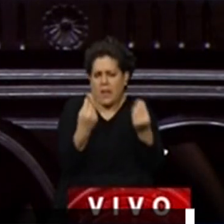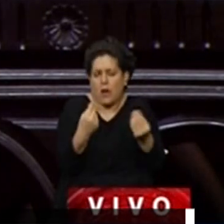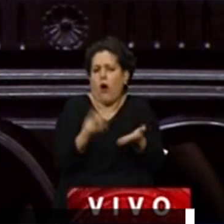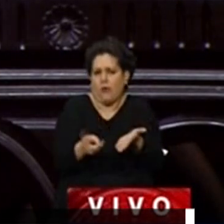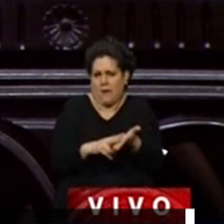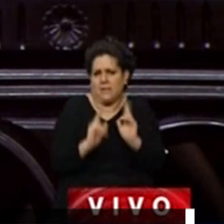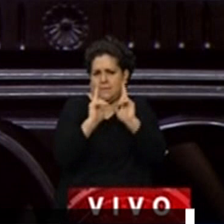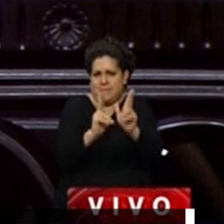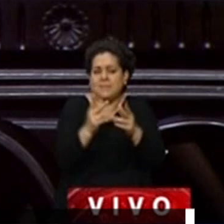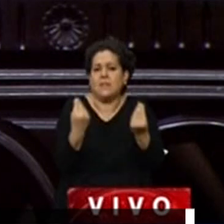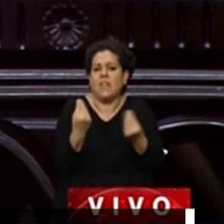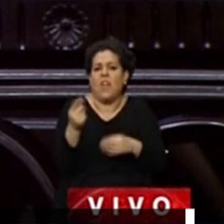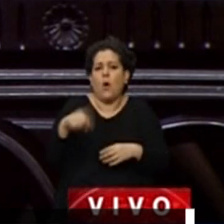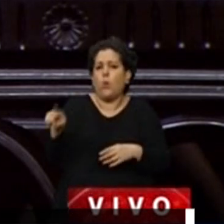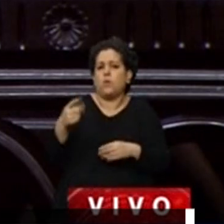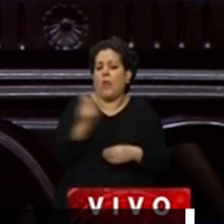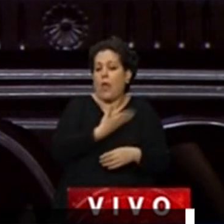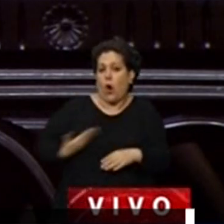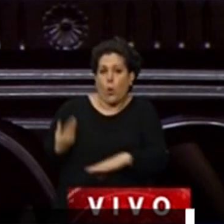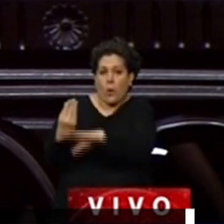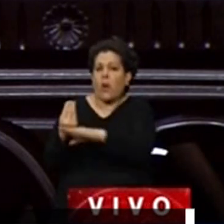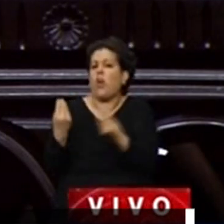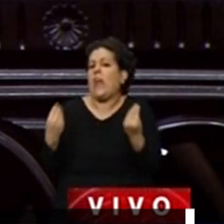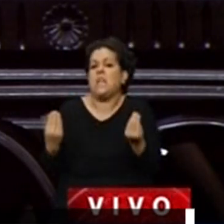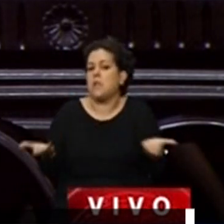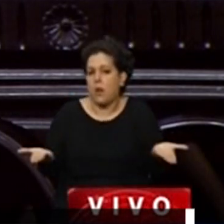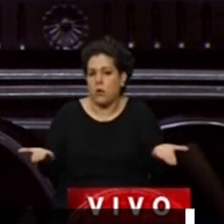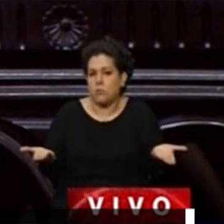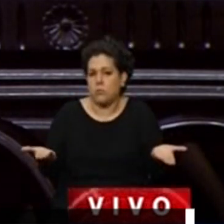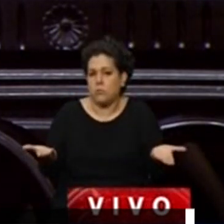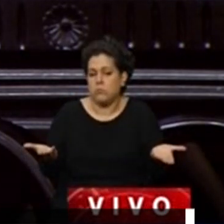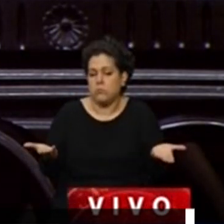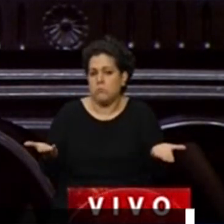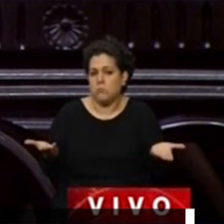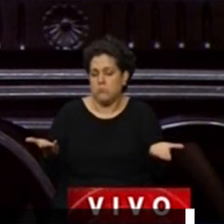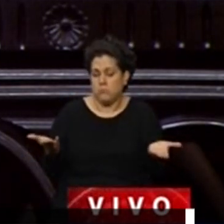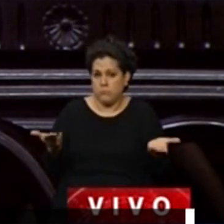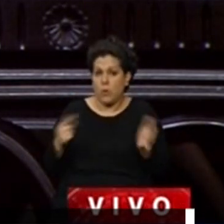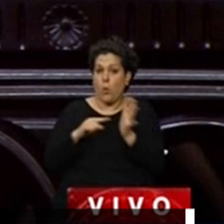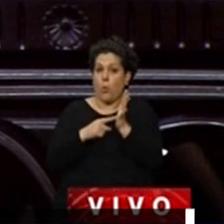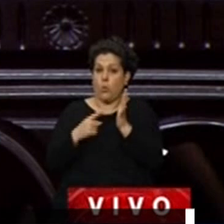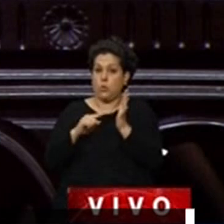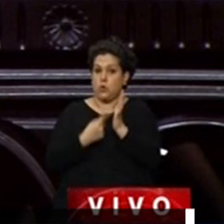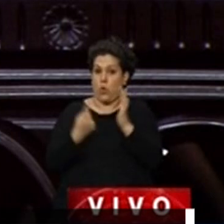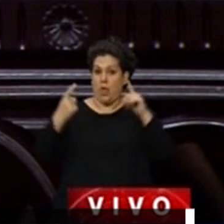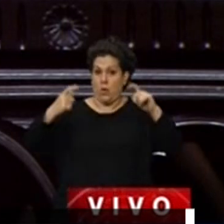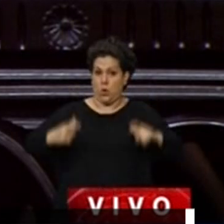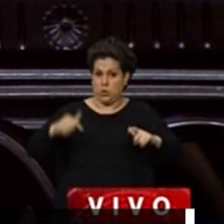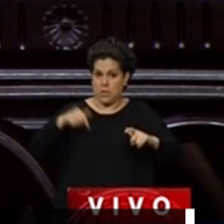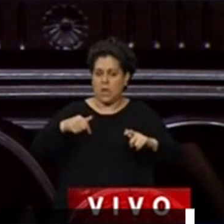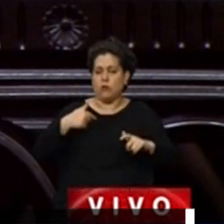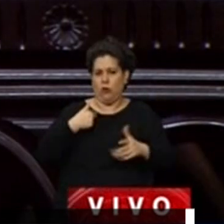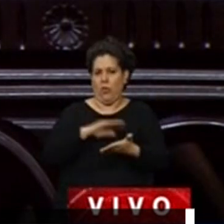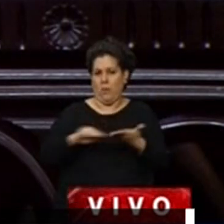promulgada todavía faltan varias etapas la importancia que le da juntos para el cambio es esa una demostración de fuerzas y un poco